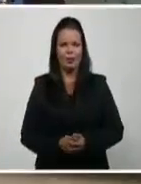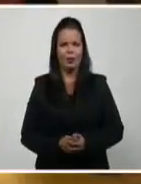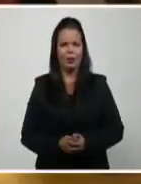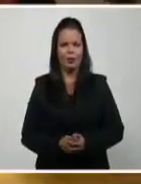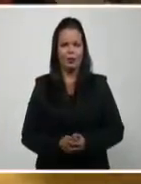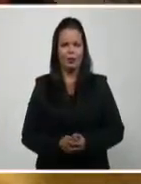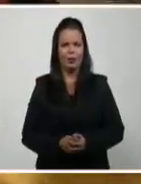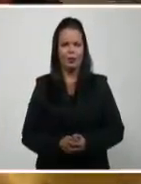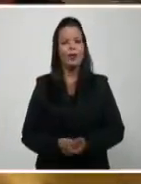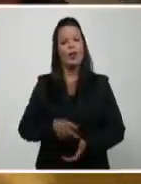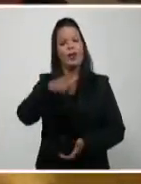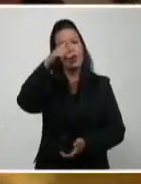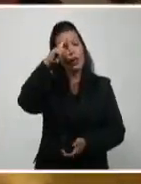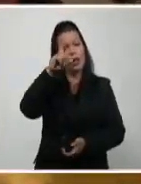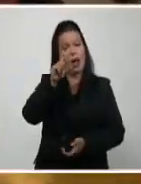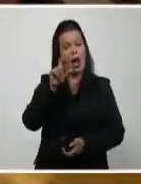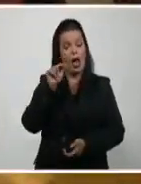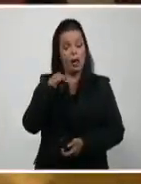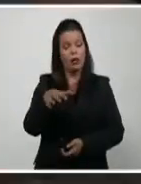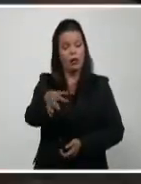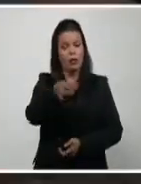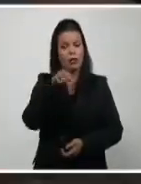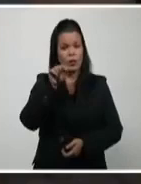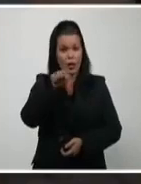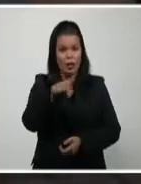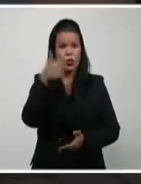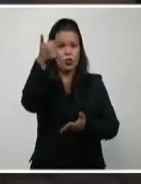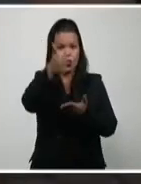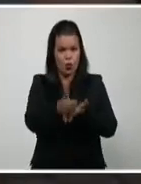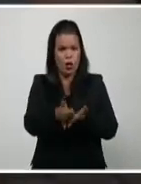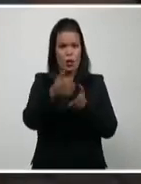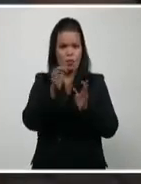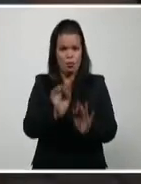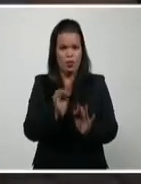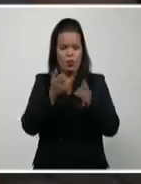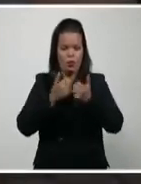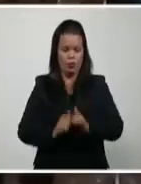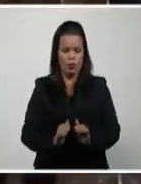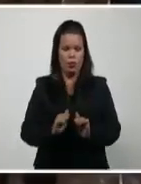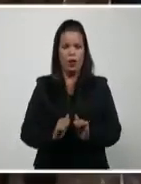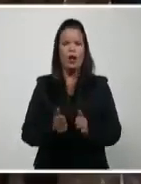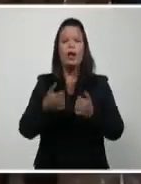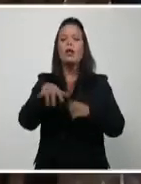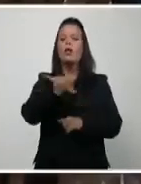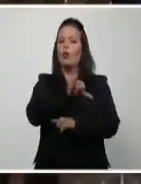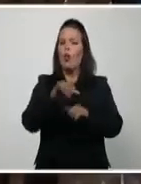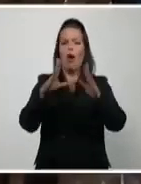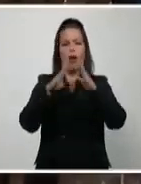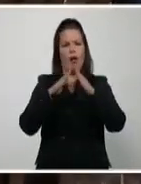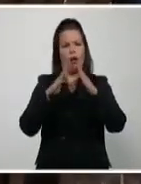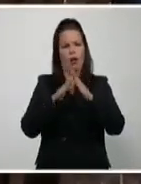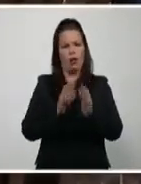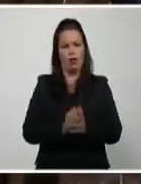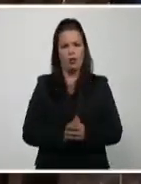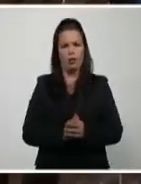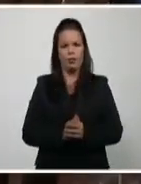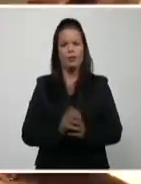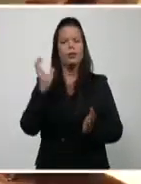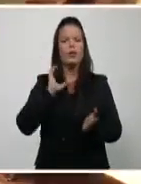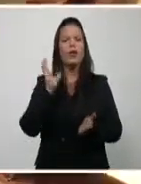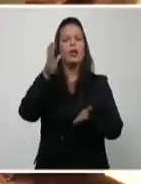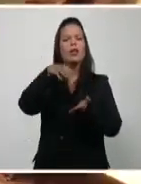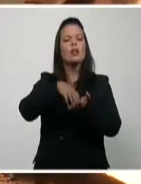Santa Clara no solo ha sido la ciudad natal de Teresita Fernández, es también su casa. El Centro Cultural El